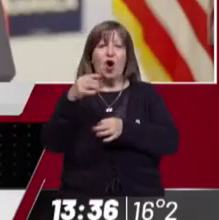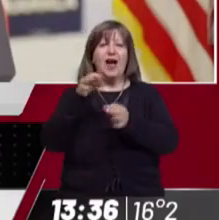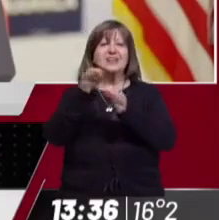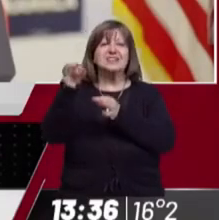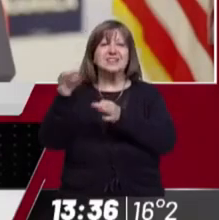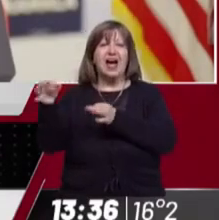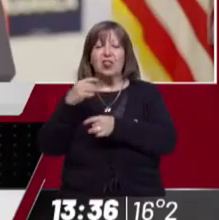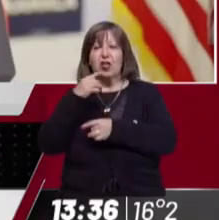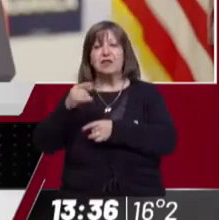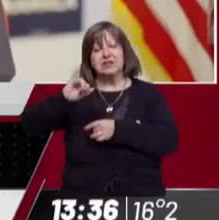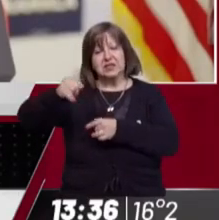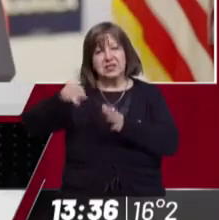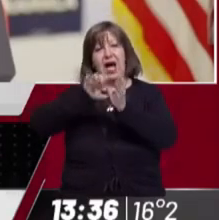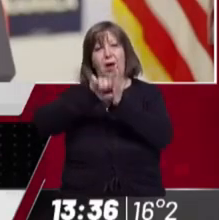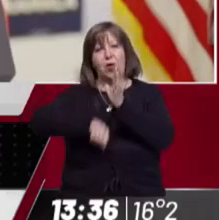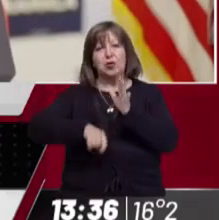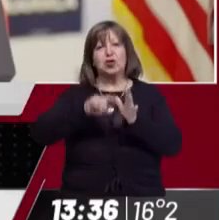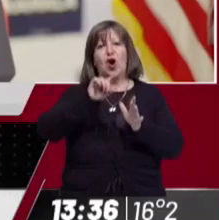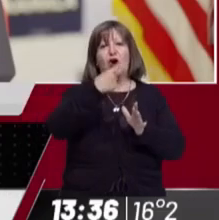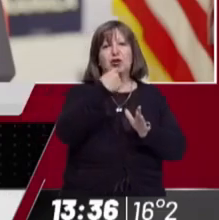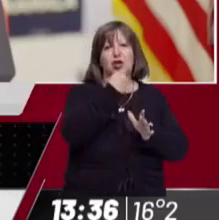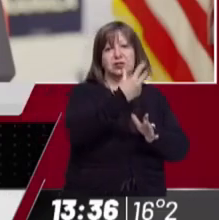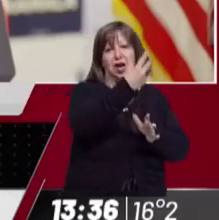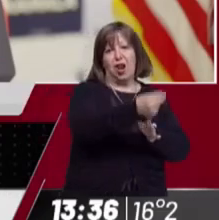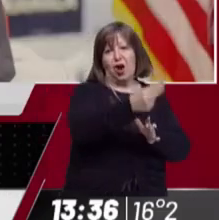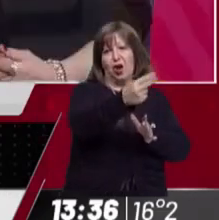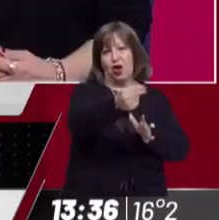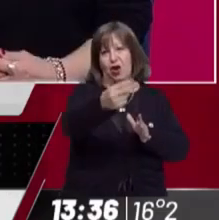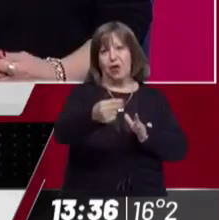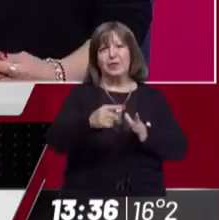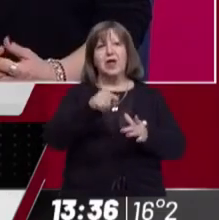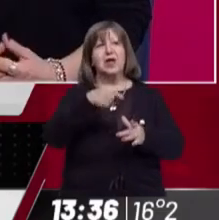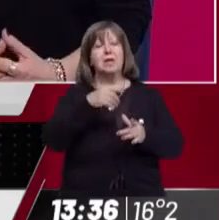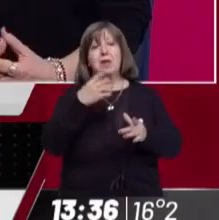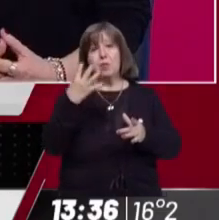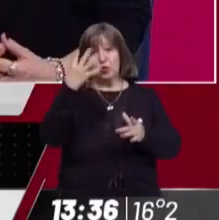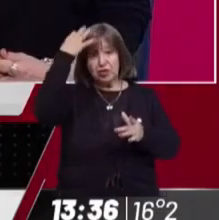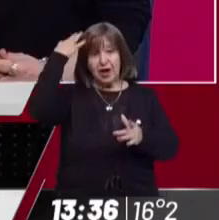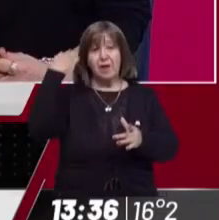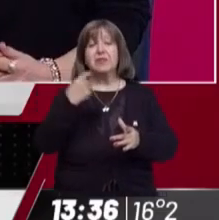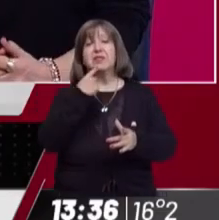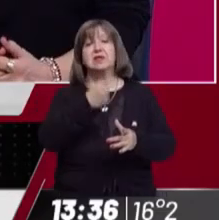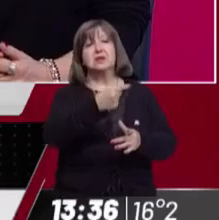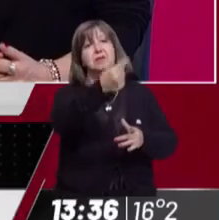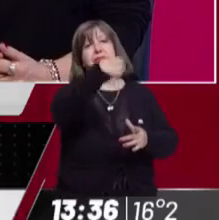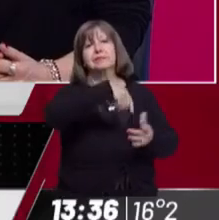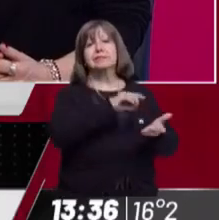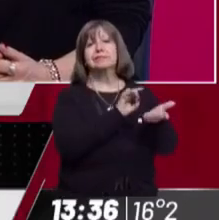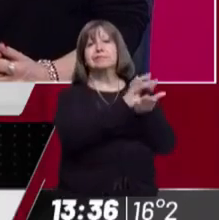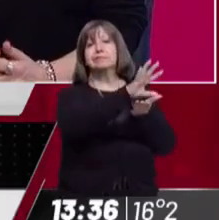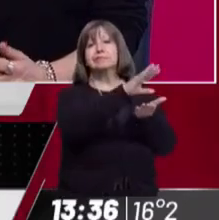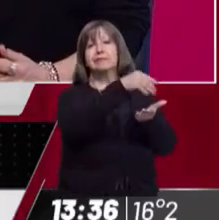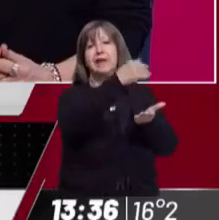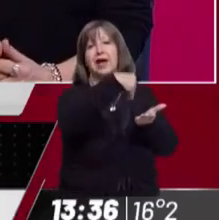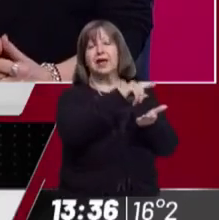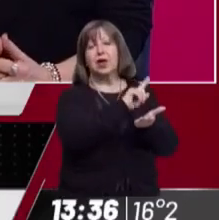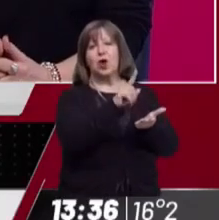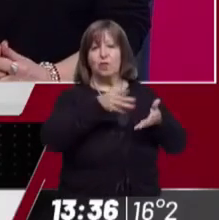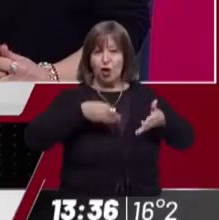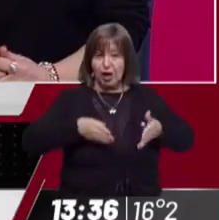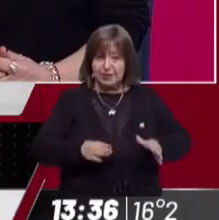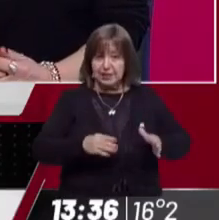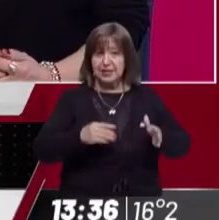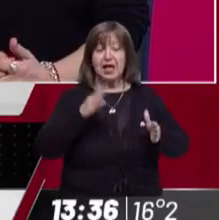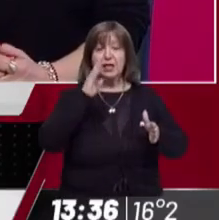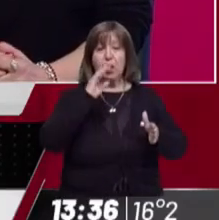no, pero Trump va a llevarla todo el tiempo a la migración. Marcelo, ¿hay algún nombre ya en danza para lo que podría